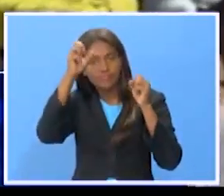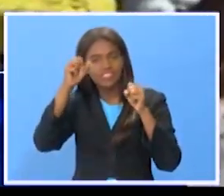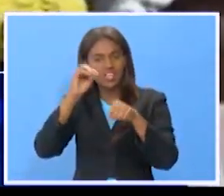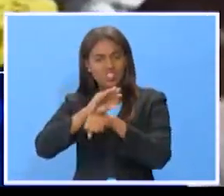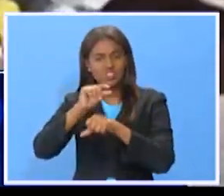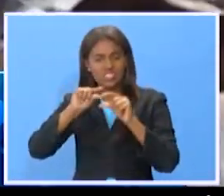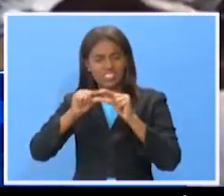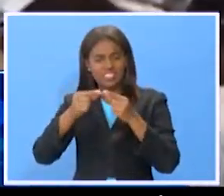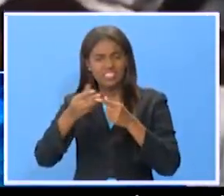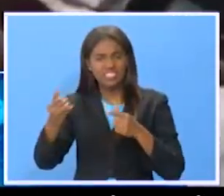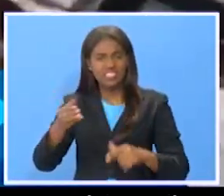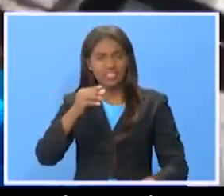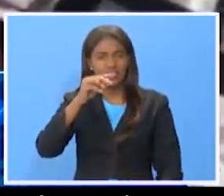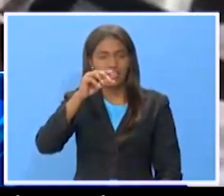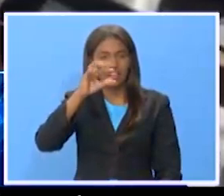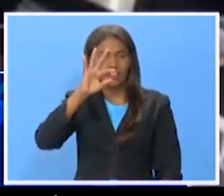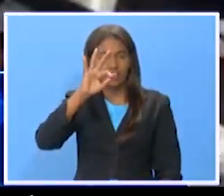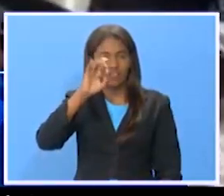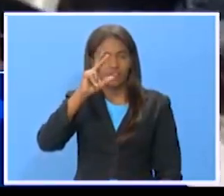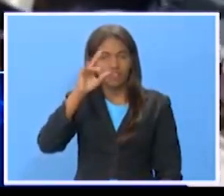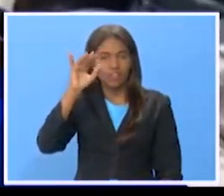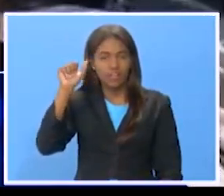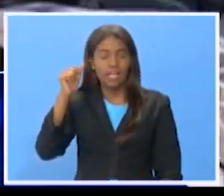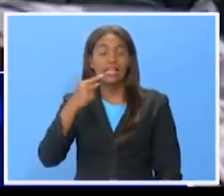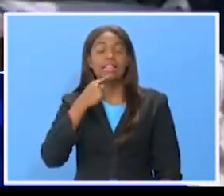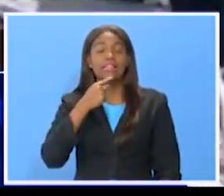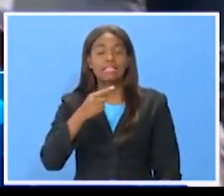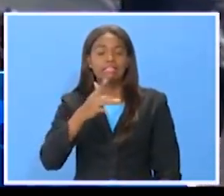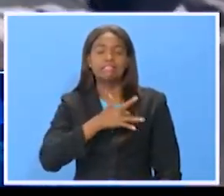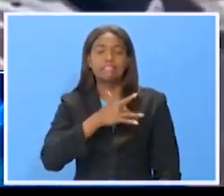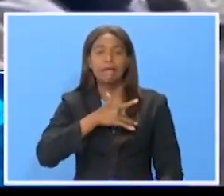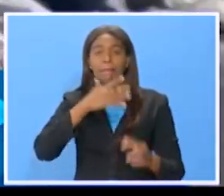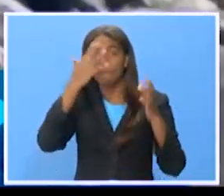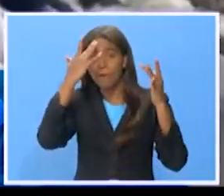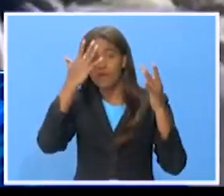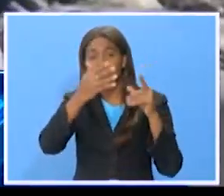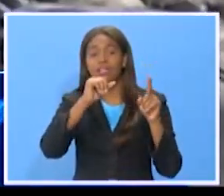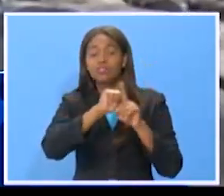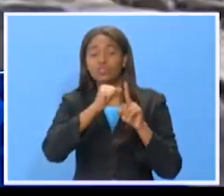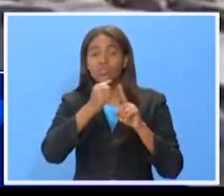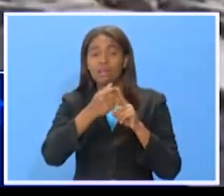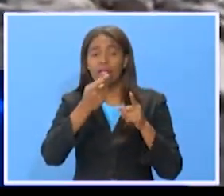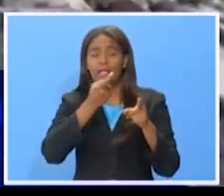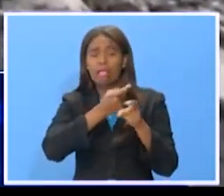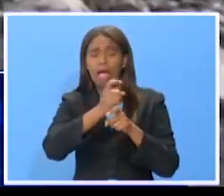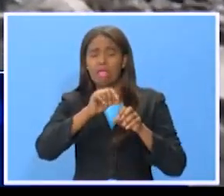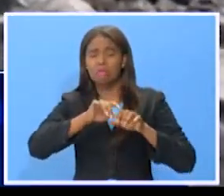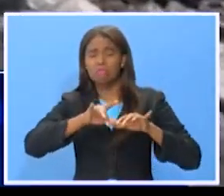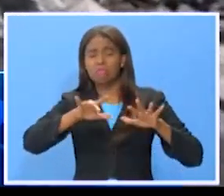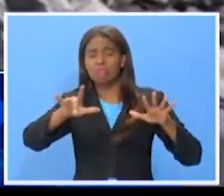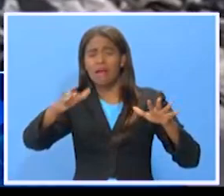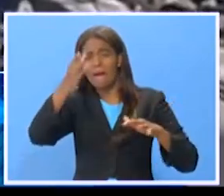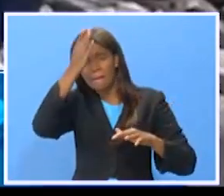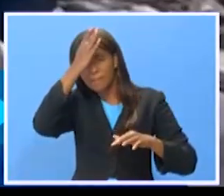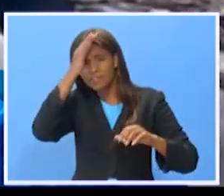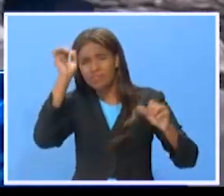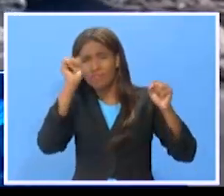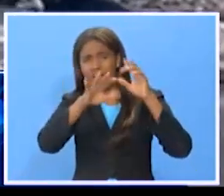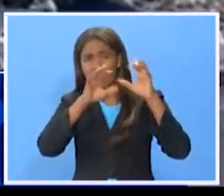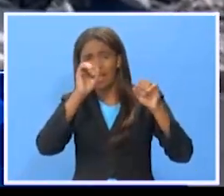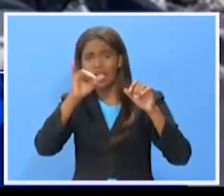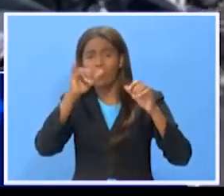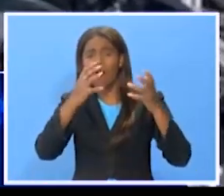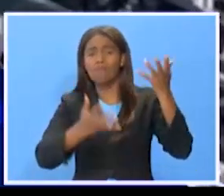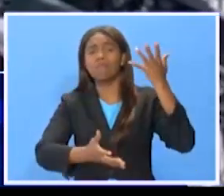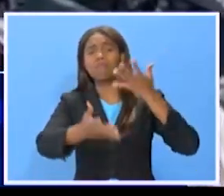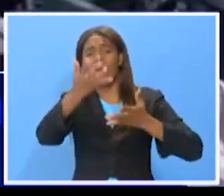Guillermo Ferreira, firmó que pues dijo que le preocupa la situación de contaminación ambiental y los constantes incendios